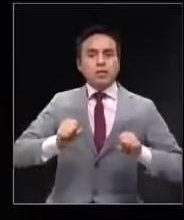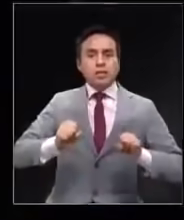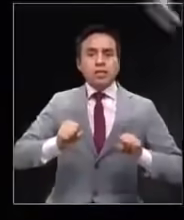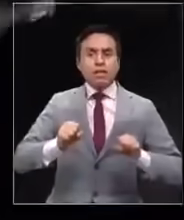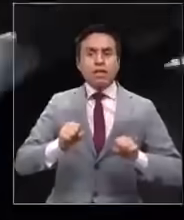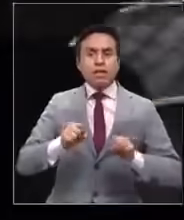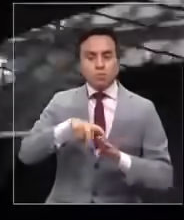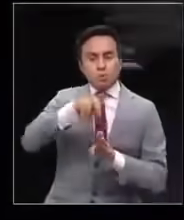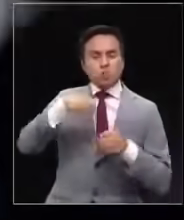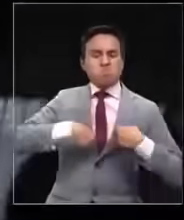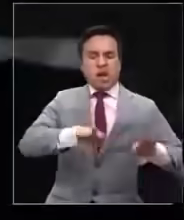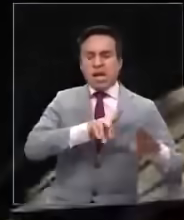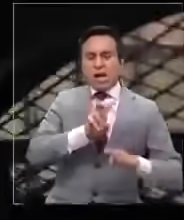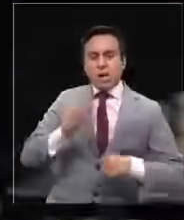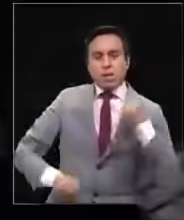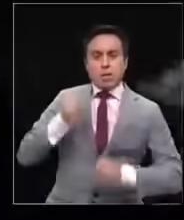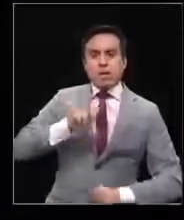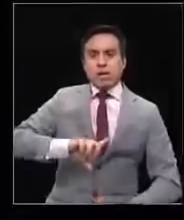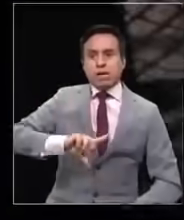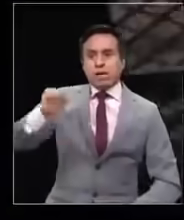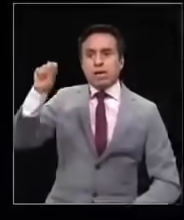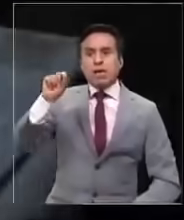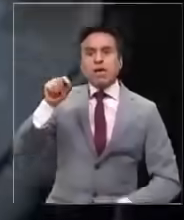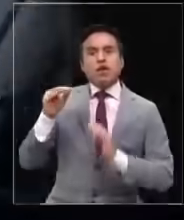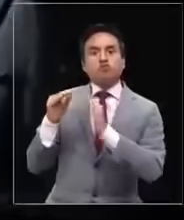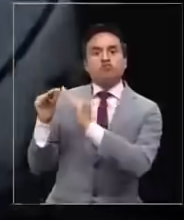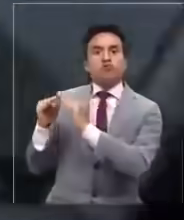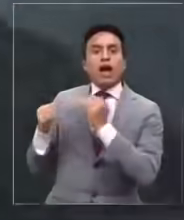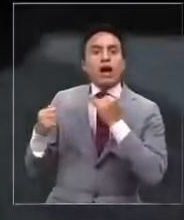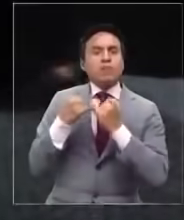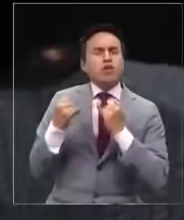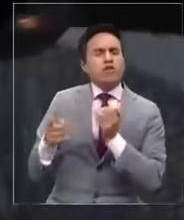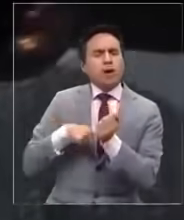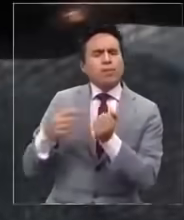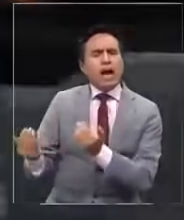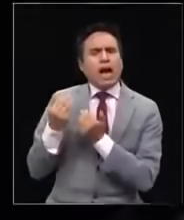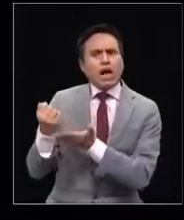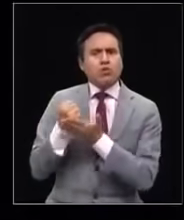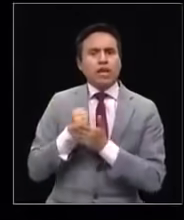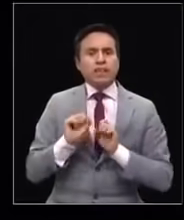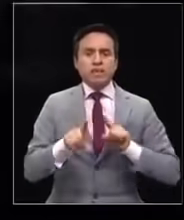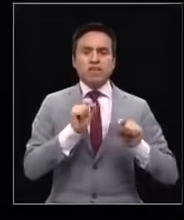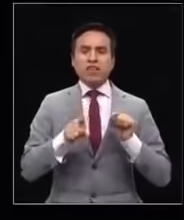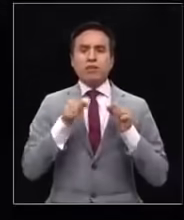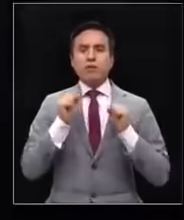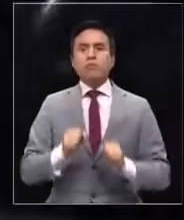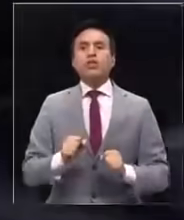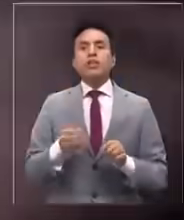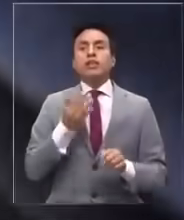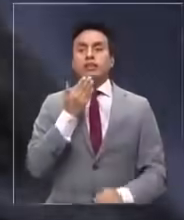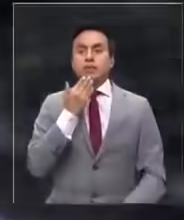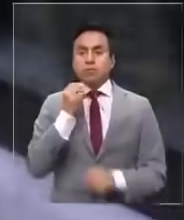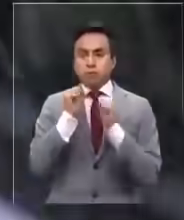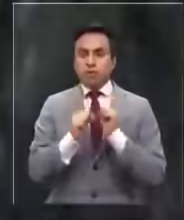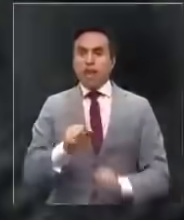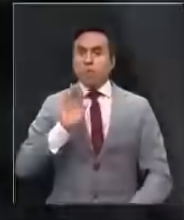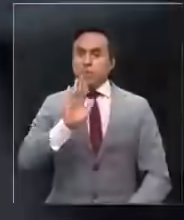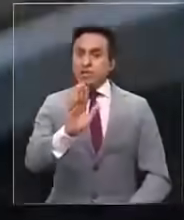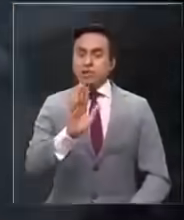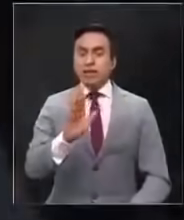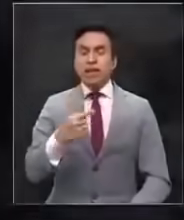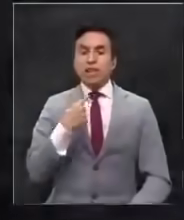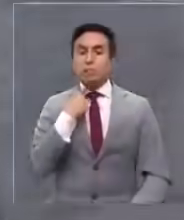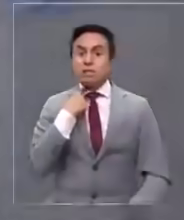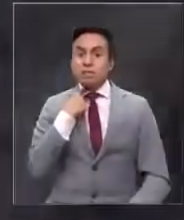motorizados abandonan las motocicletas y escapan refugiándose en los domicilios de amigos y familiares que los defienden y son capaces incluso de amenazar a